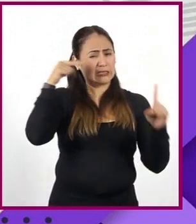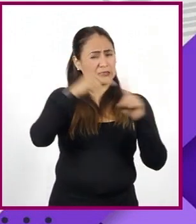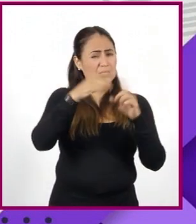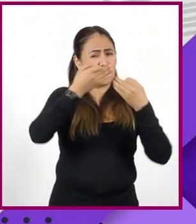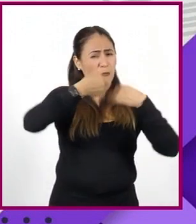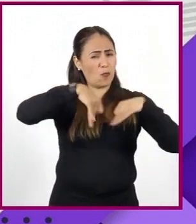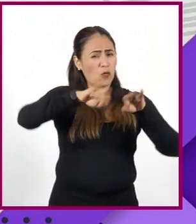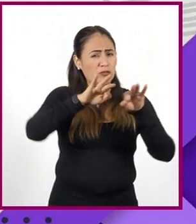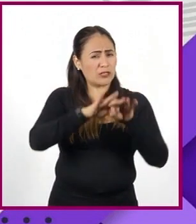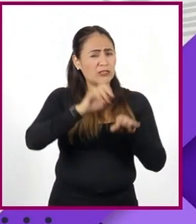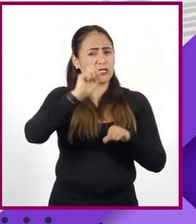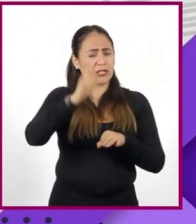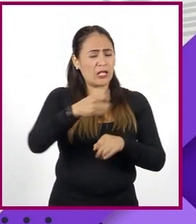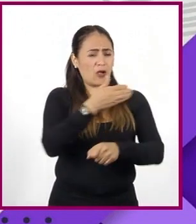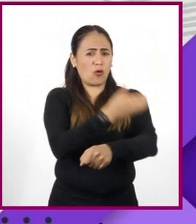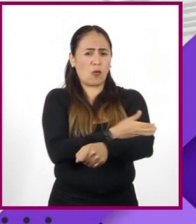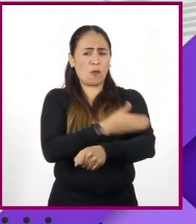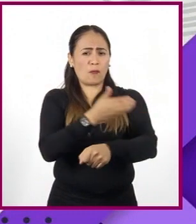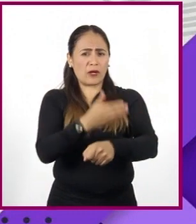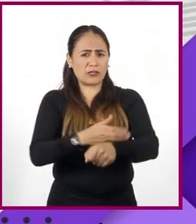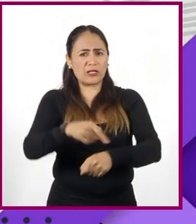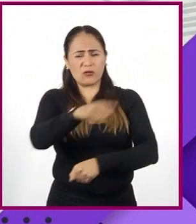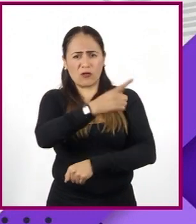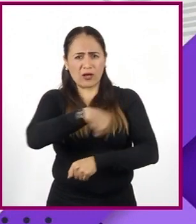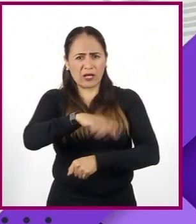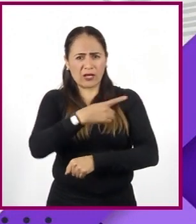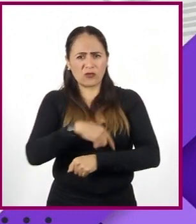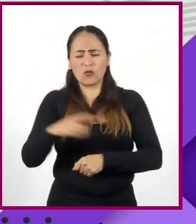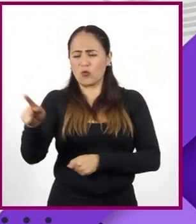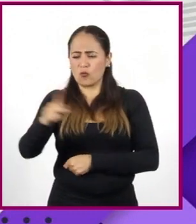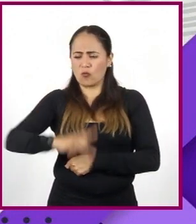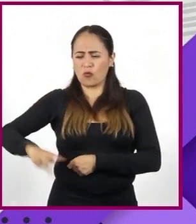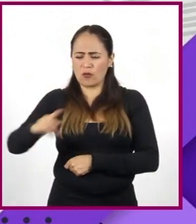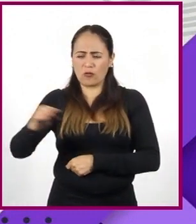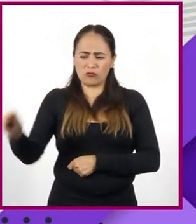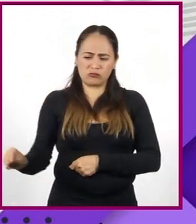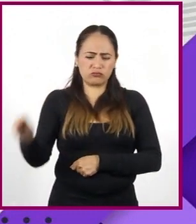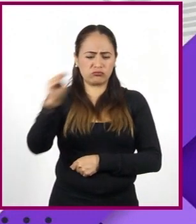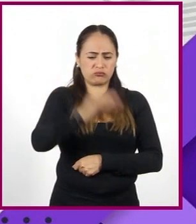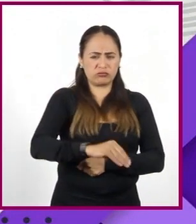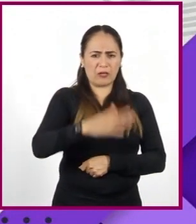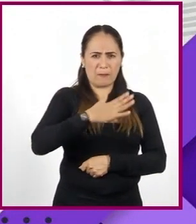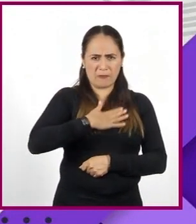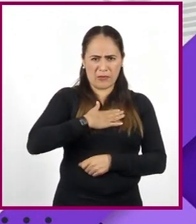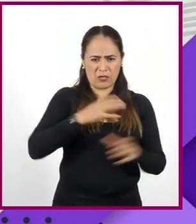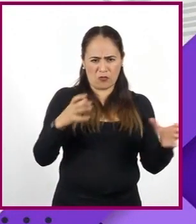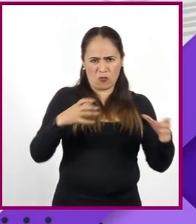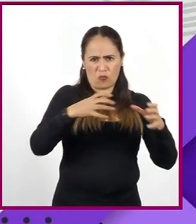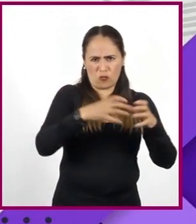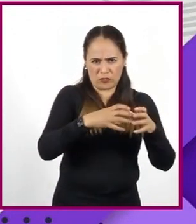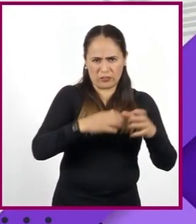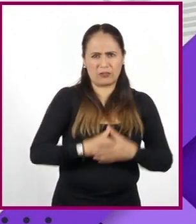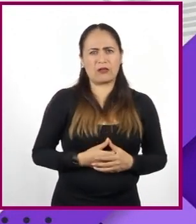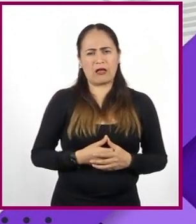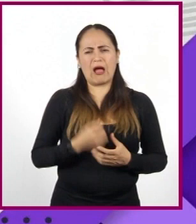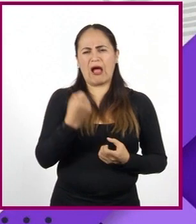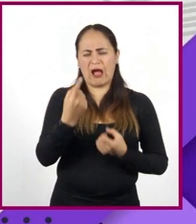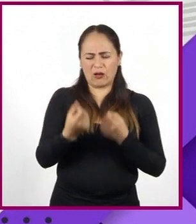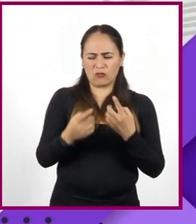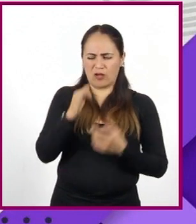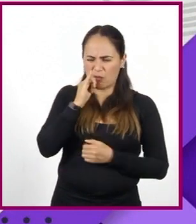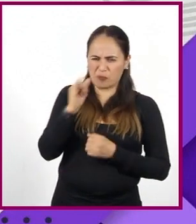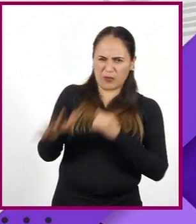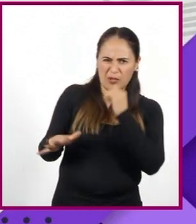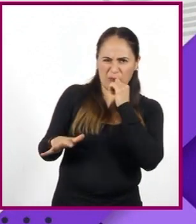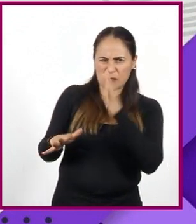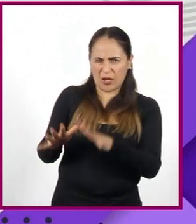exclusión que vivían nuestros compañeros que recién se mudaron de su pueblo a nuestra comunidad. Hay quienes los agreden o los